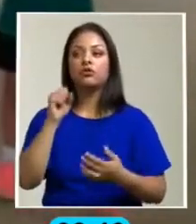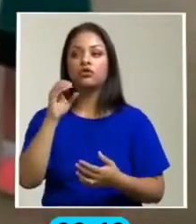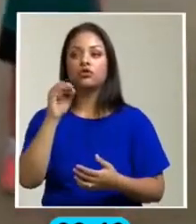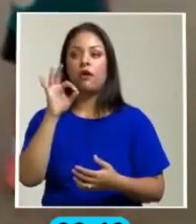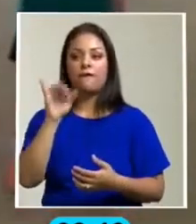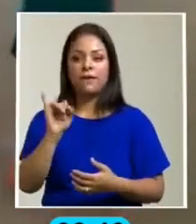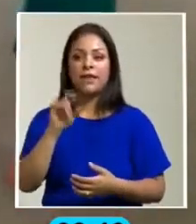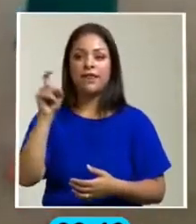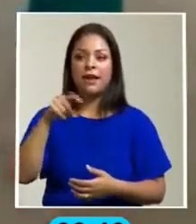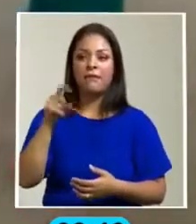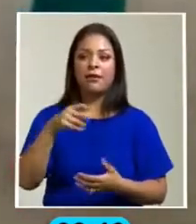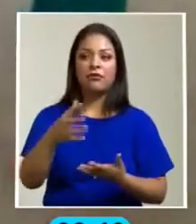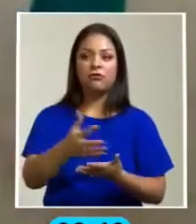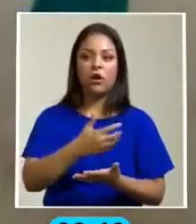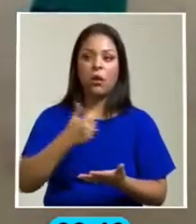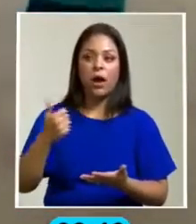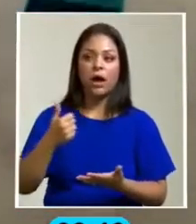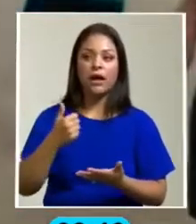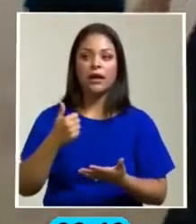bolita. ¿Ok?